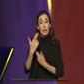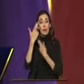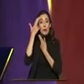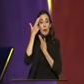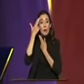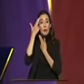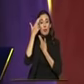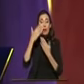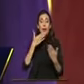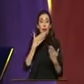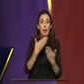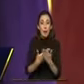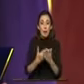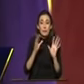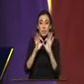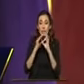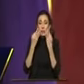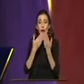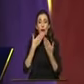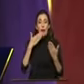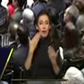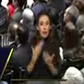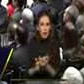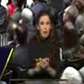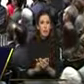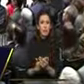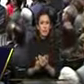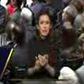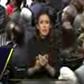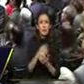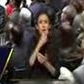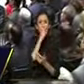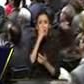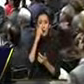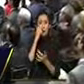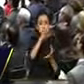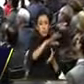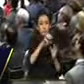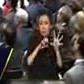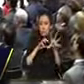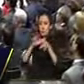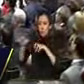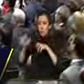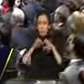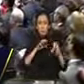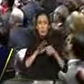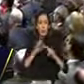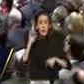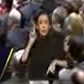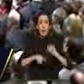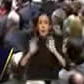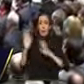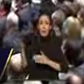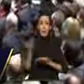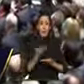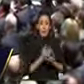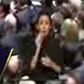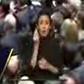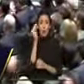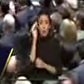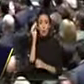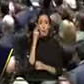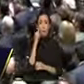seguras. Gracias, gracias por sacar millones de dosis de drogas de las calles para que no lleguen a nuestros